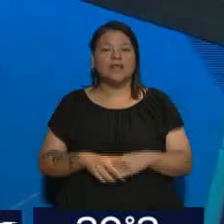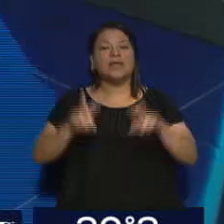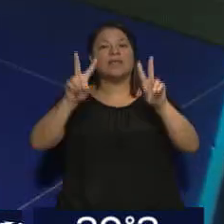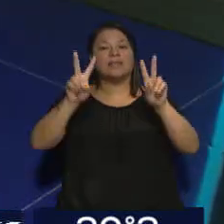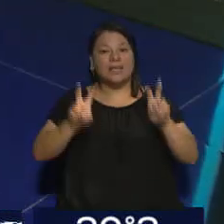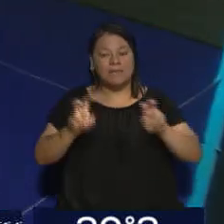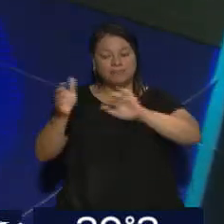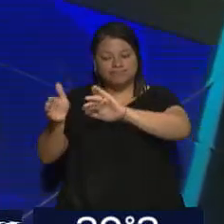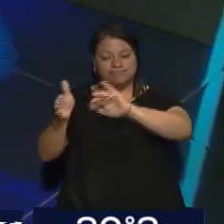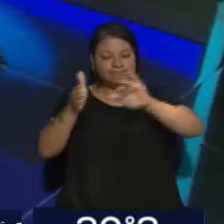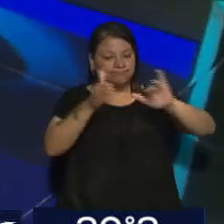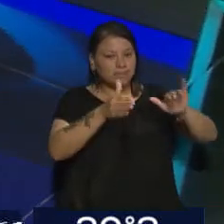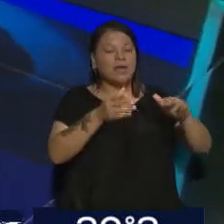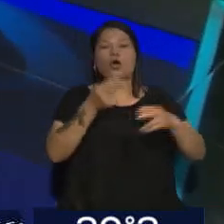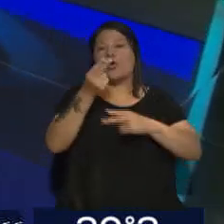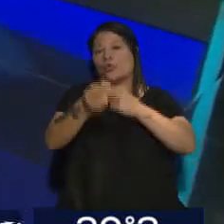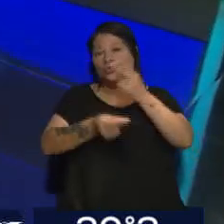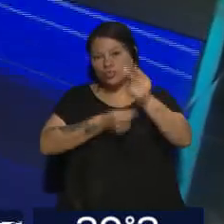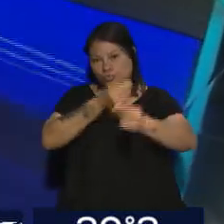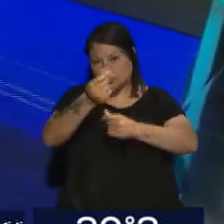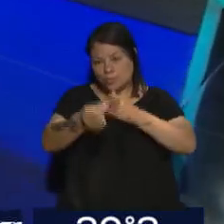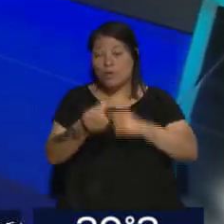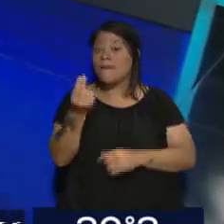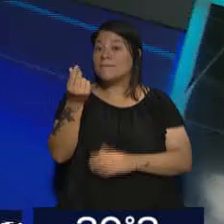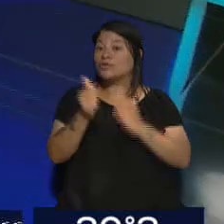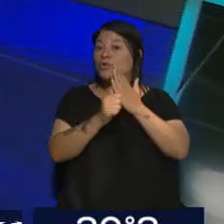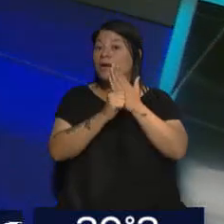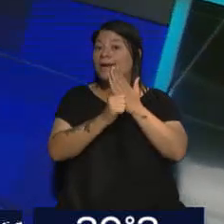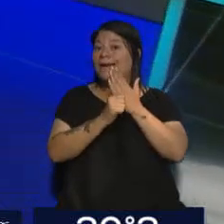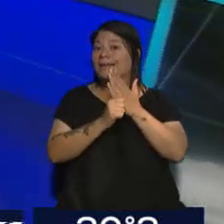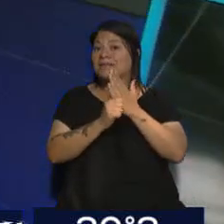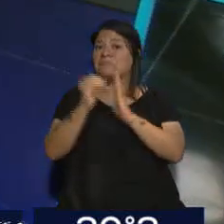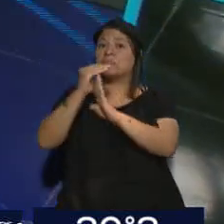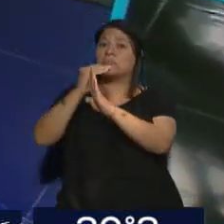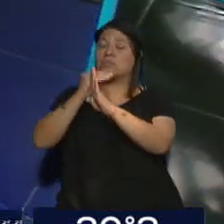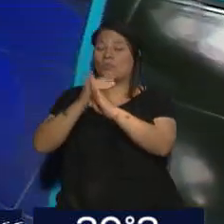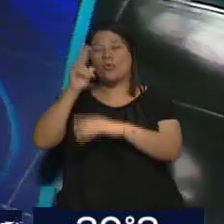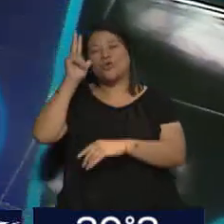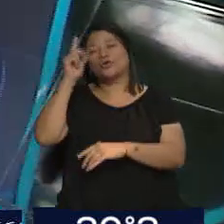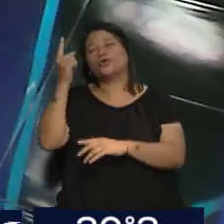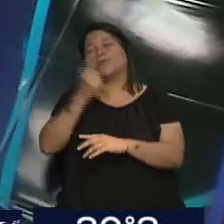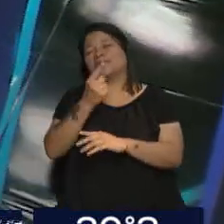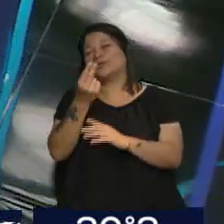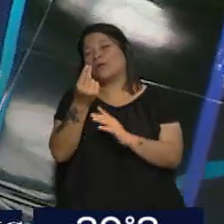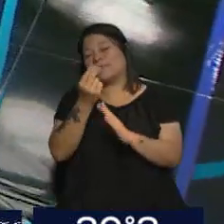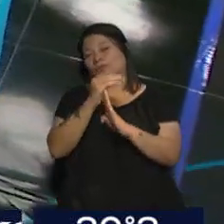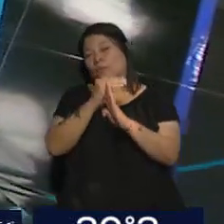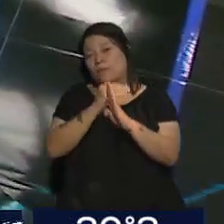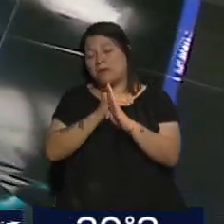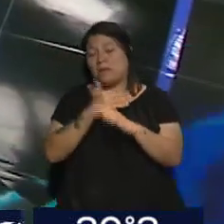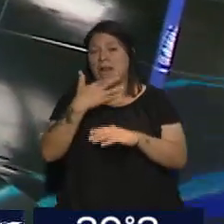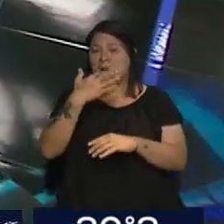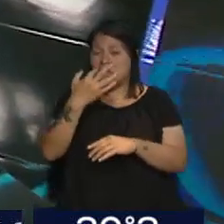Cambiamos ahora de tema y hablamos de consumo. Bajó el precio de la carne. Ha bajado un 8% promedio. Lo cierto es que es